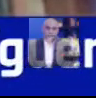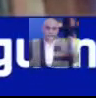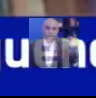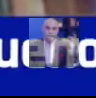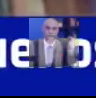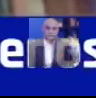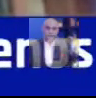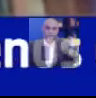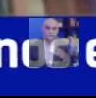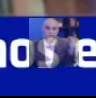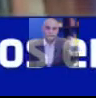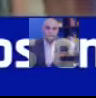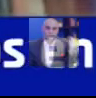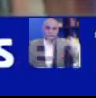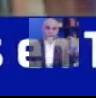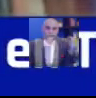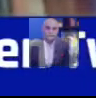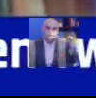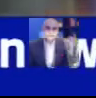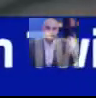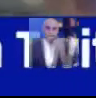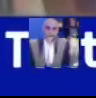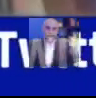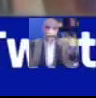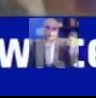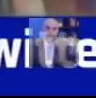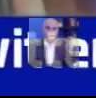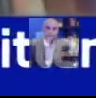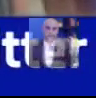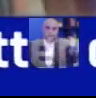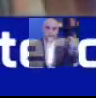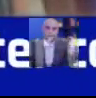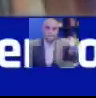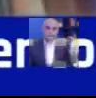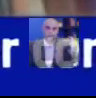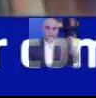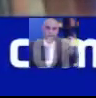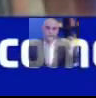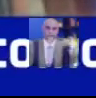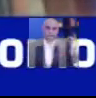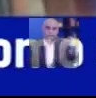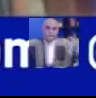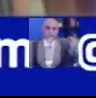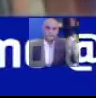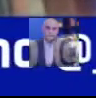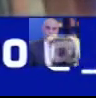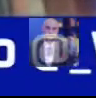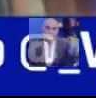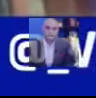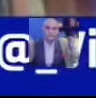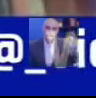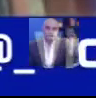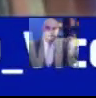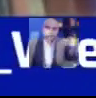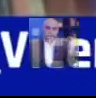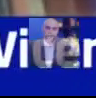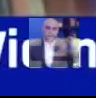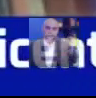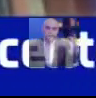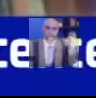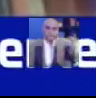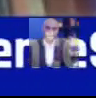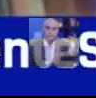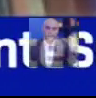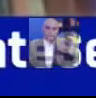es una razón bien importante que tiene un impacto horizontal, porque no solo es el derecho de